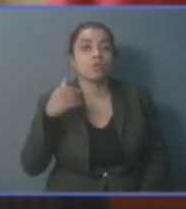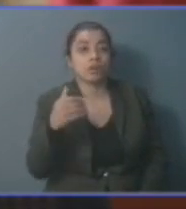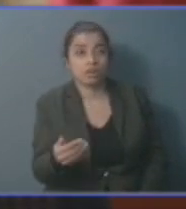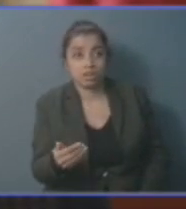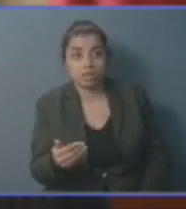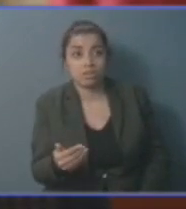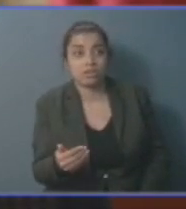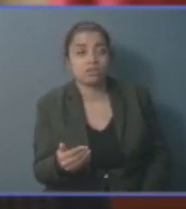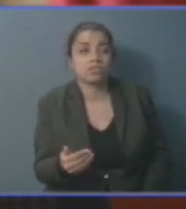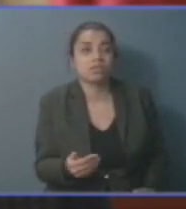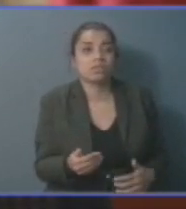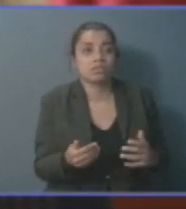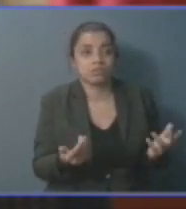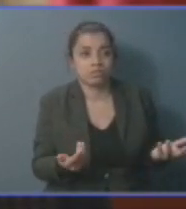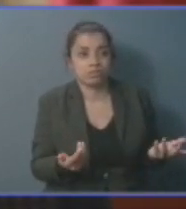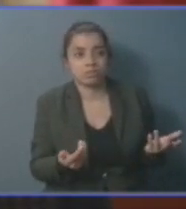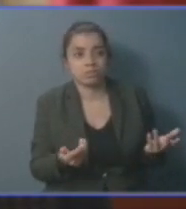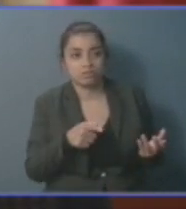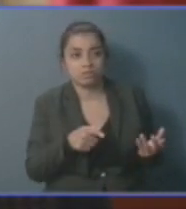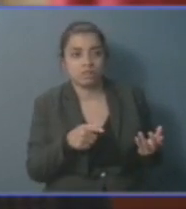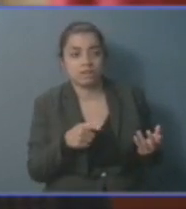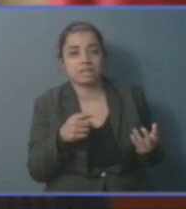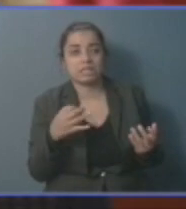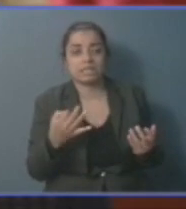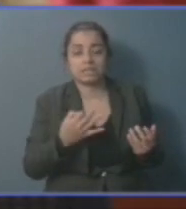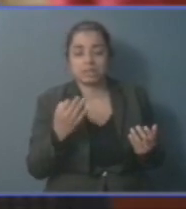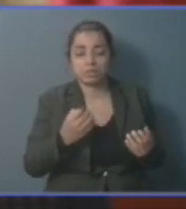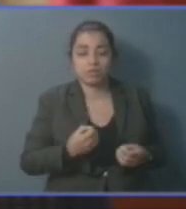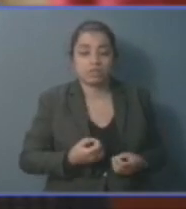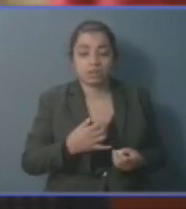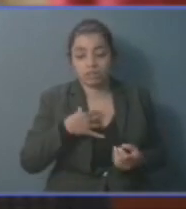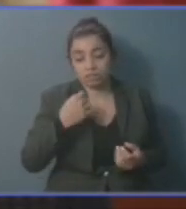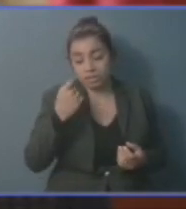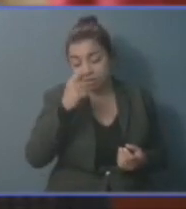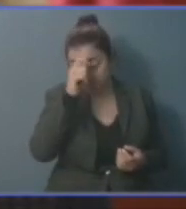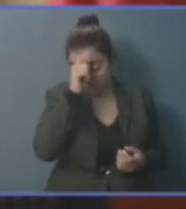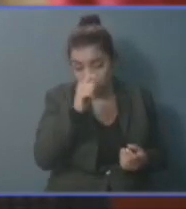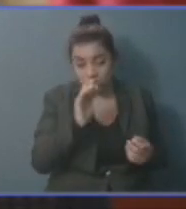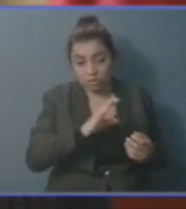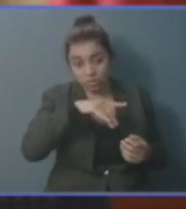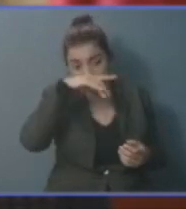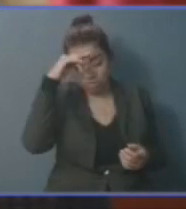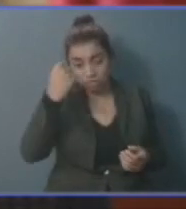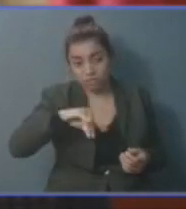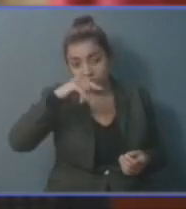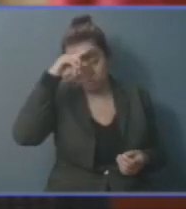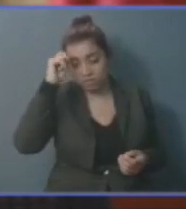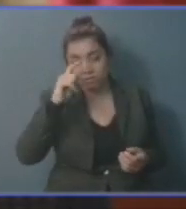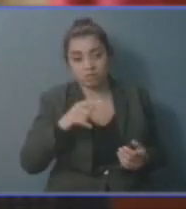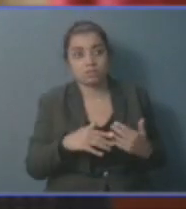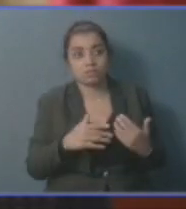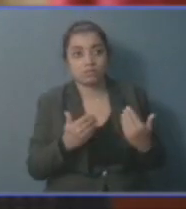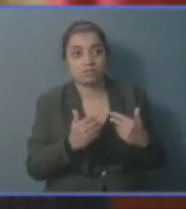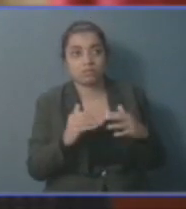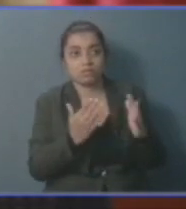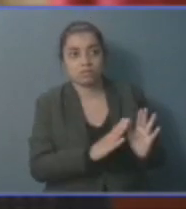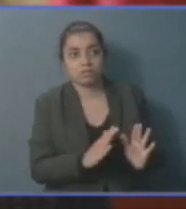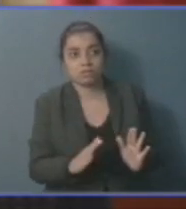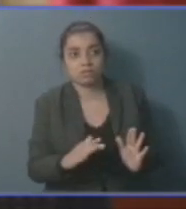una pandemia, deseamos reconocer su gran labor y rendir un homenaje a todos aquellos médicos y